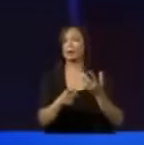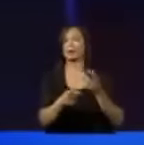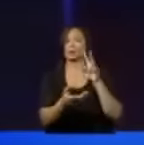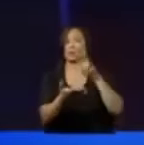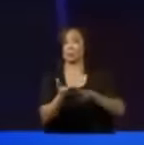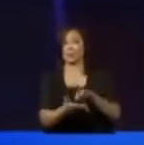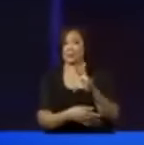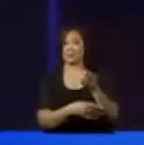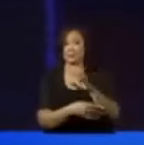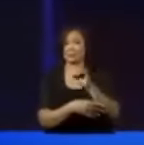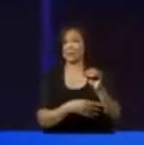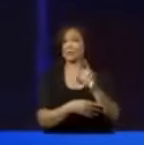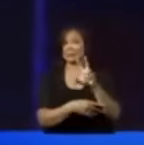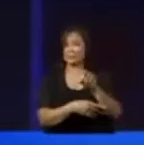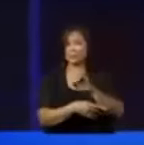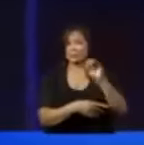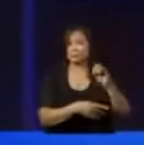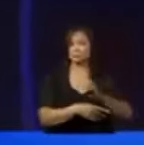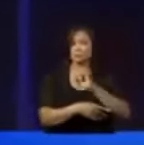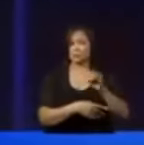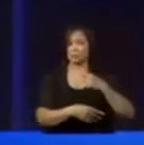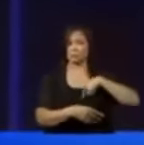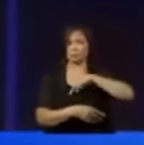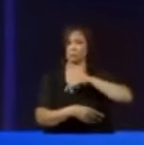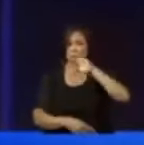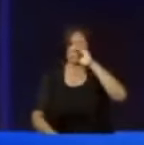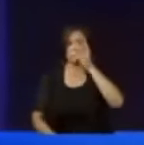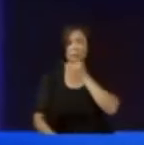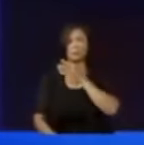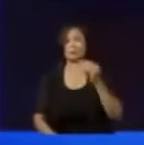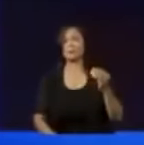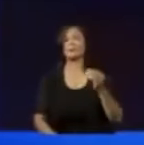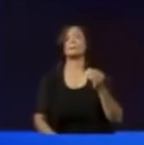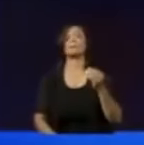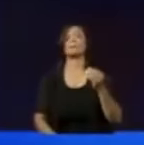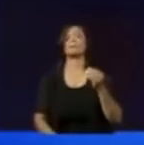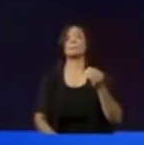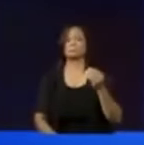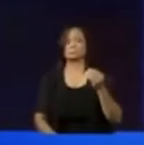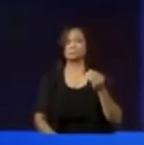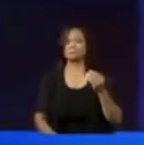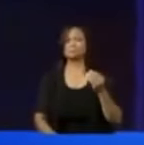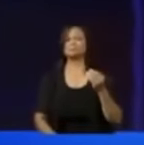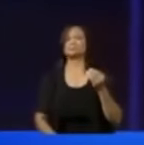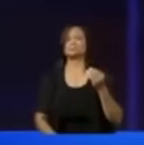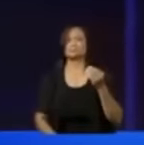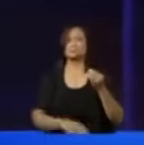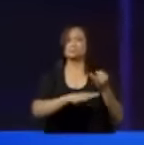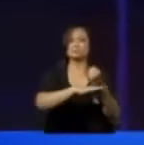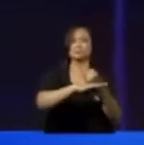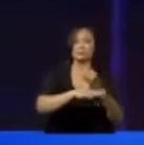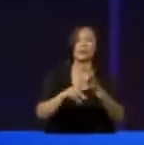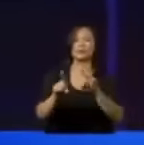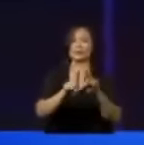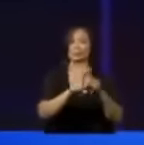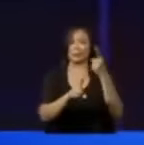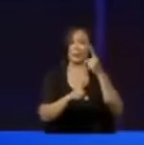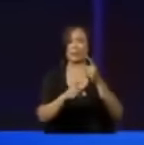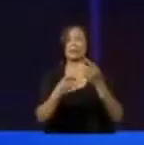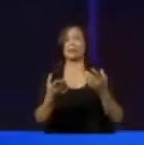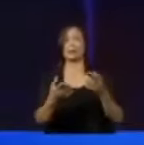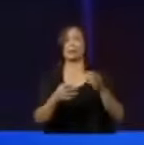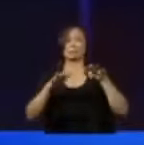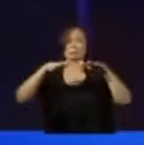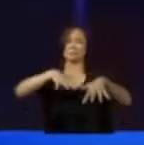para el 2030 el 30% de nuestro territorio, tanto el territorio de nuestra isla como también el